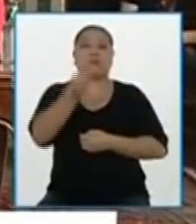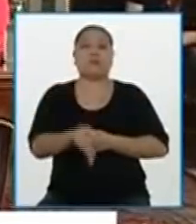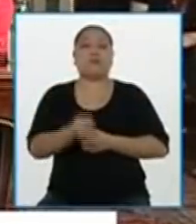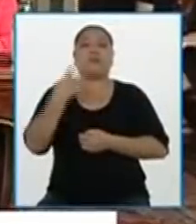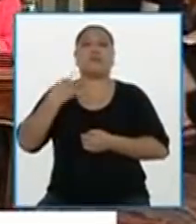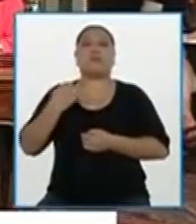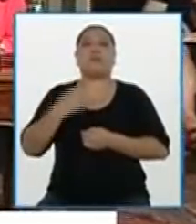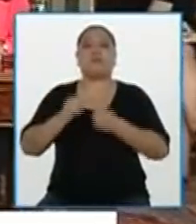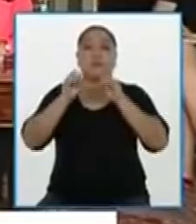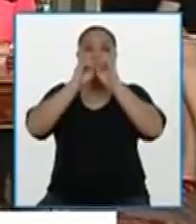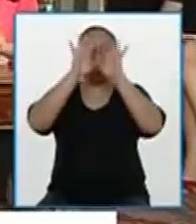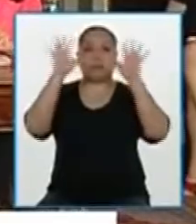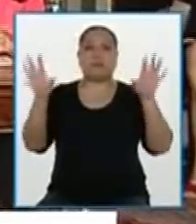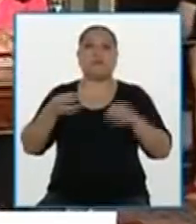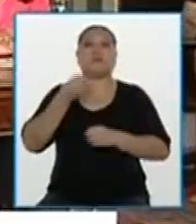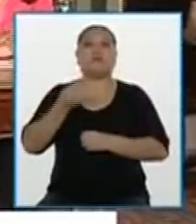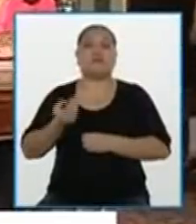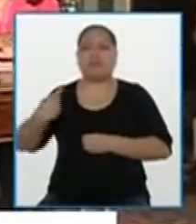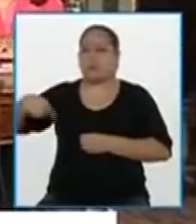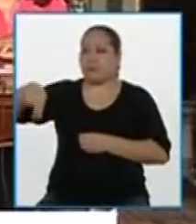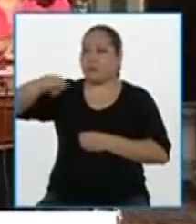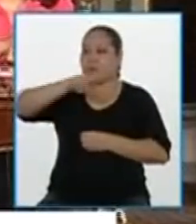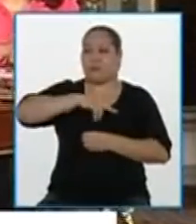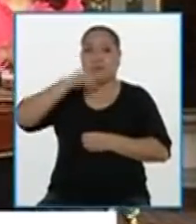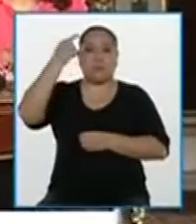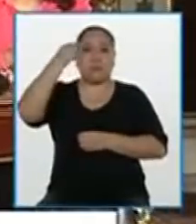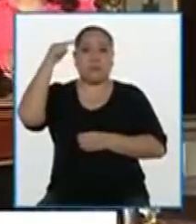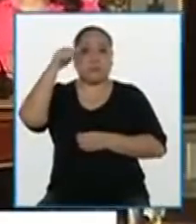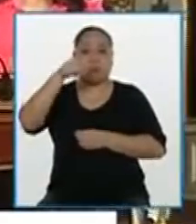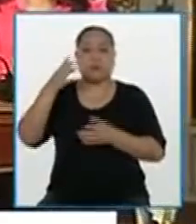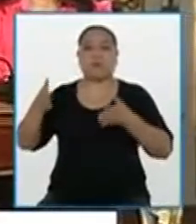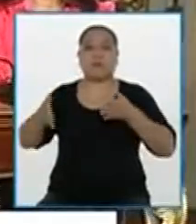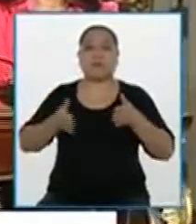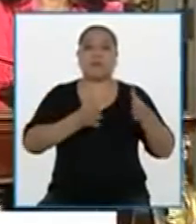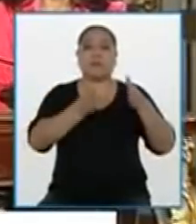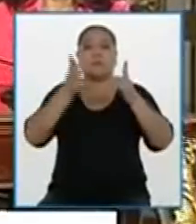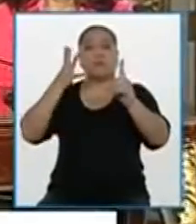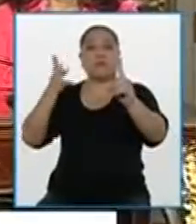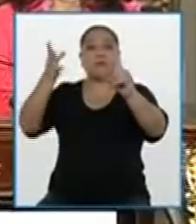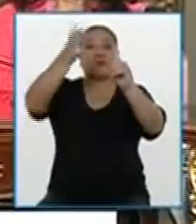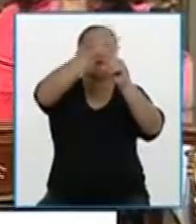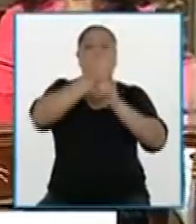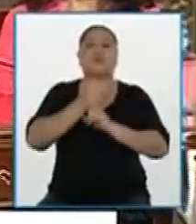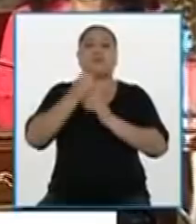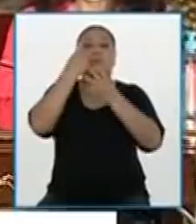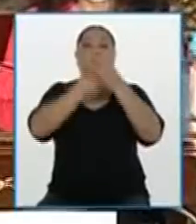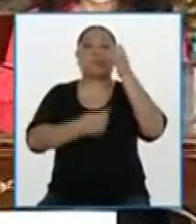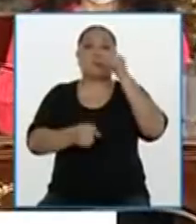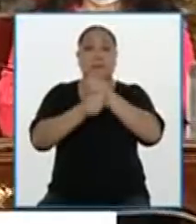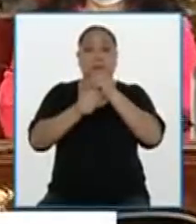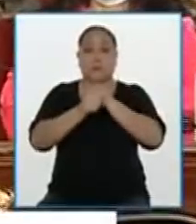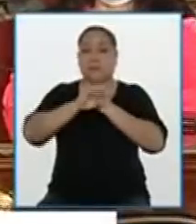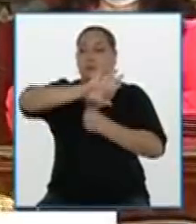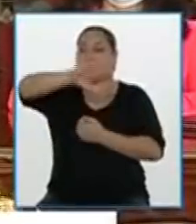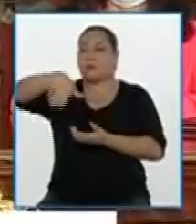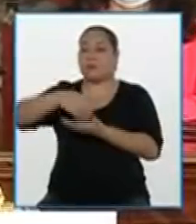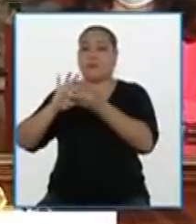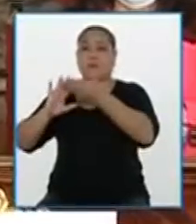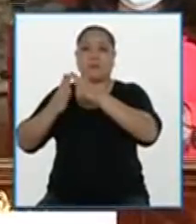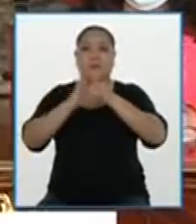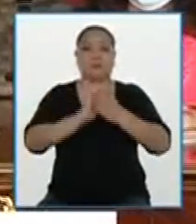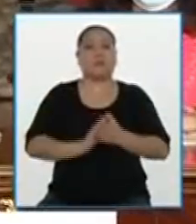solamente proveyendo hasta el almuerzo. No, esto podría ser potencialmente más complicado para sus ingresos que los